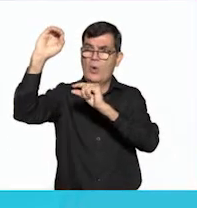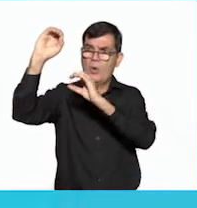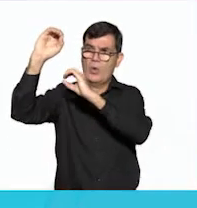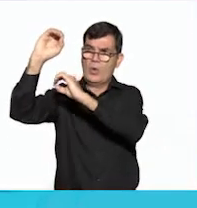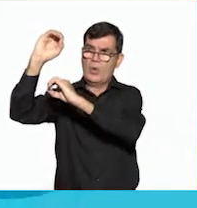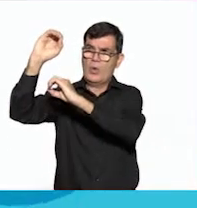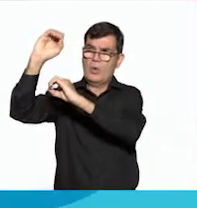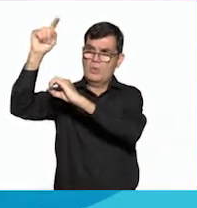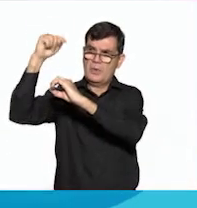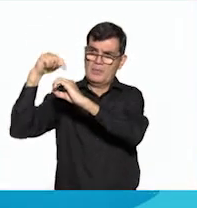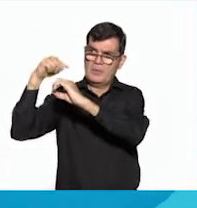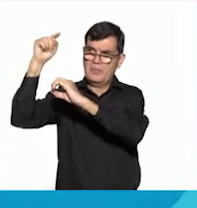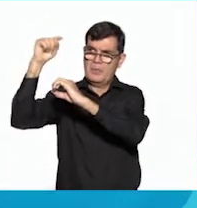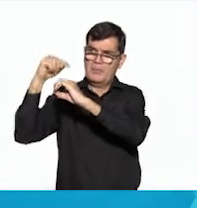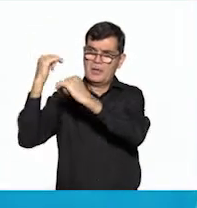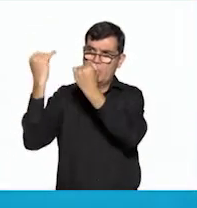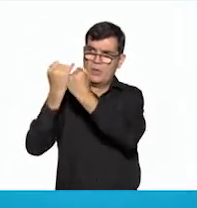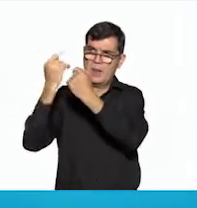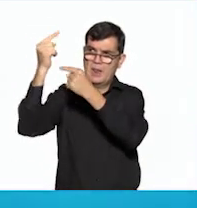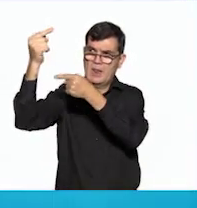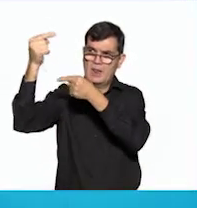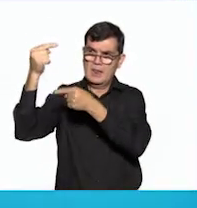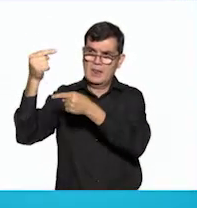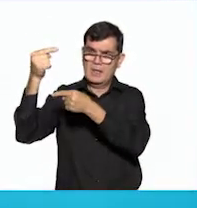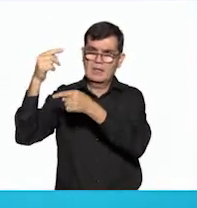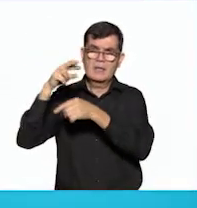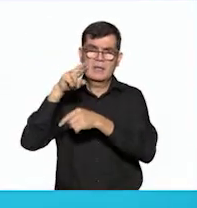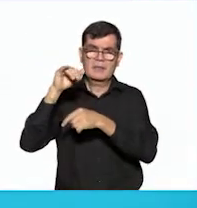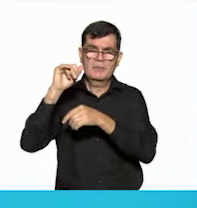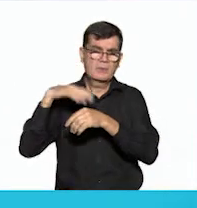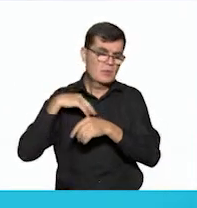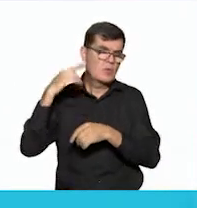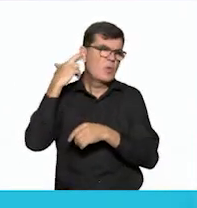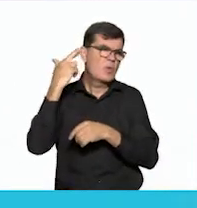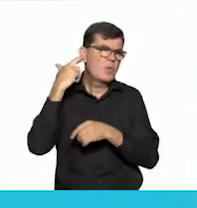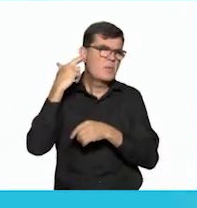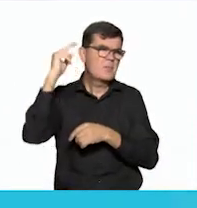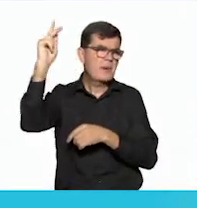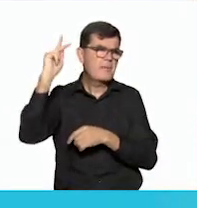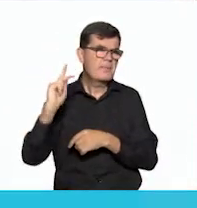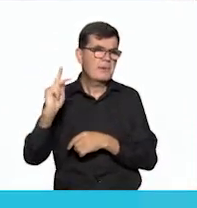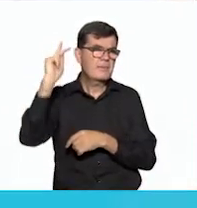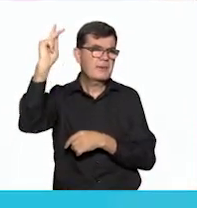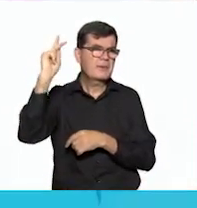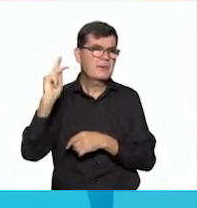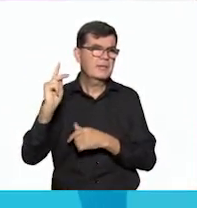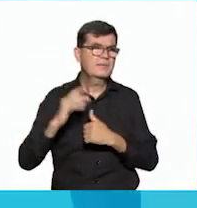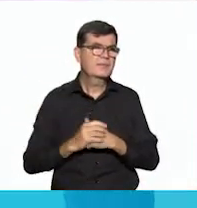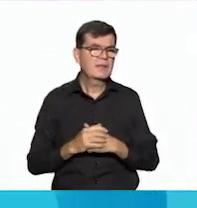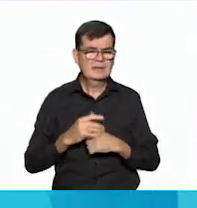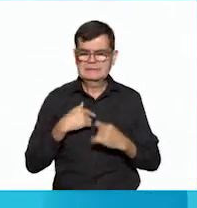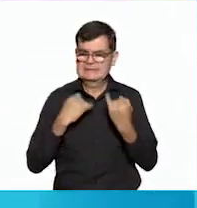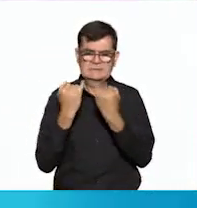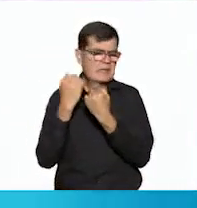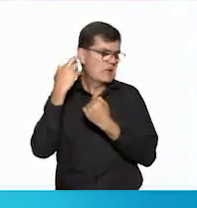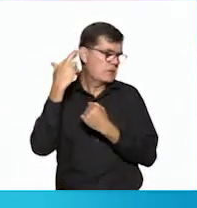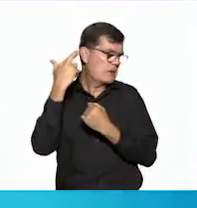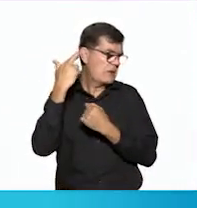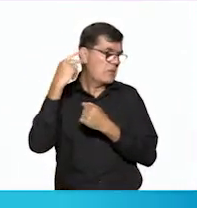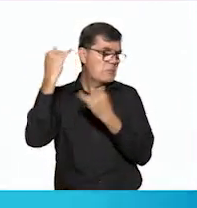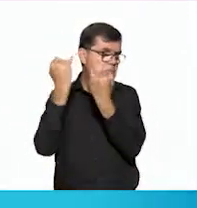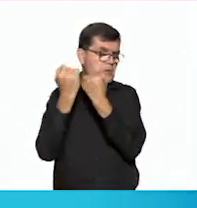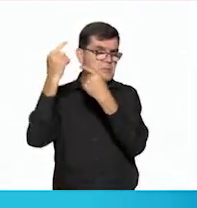es la que es igual, pero rima porque su sonido es muy similar. Es muy similar.